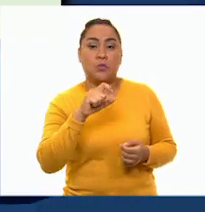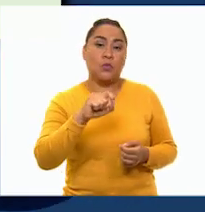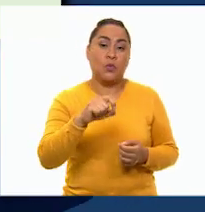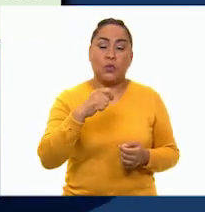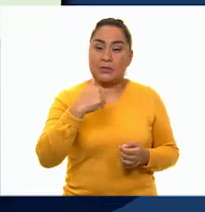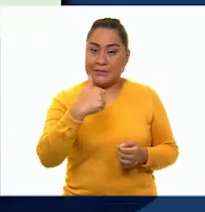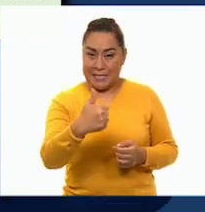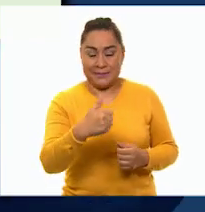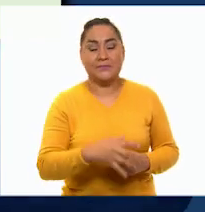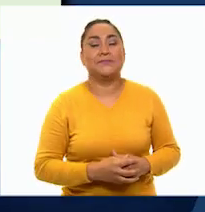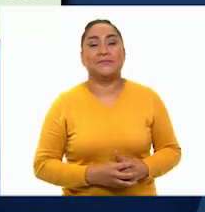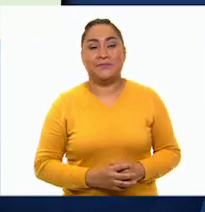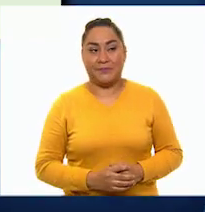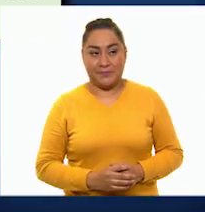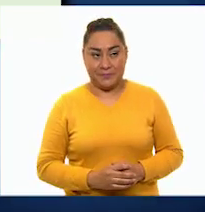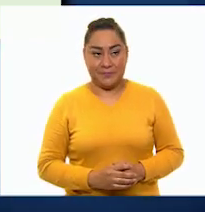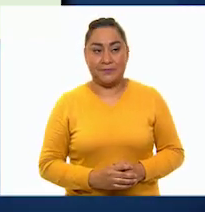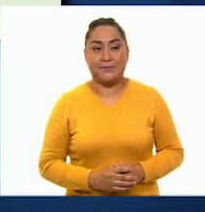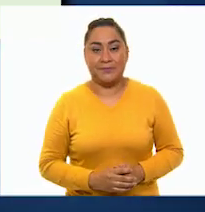36.6. Ok.